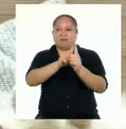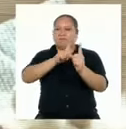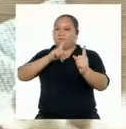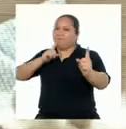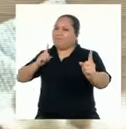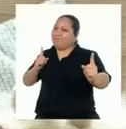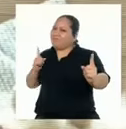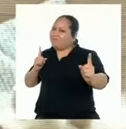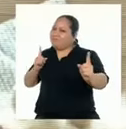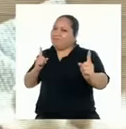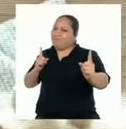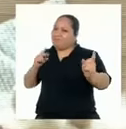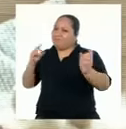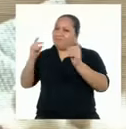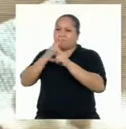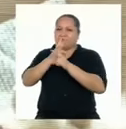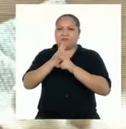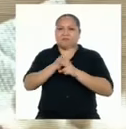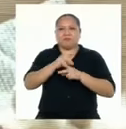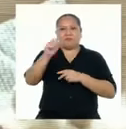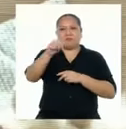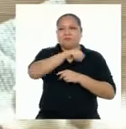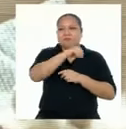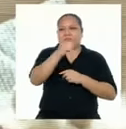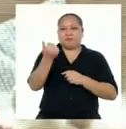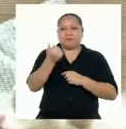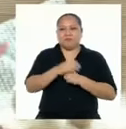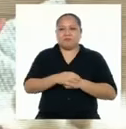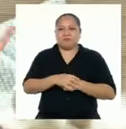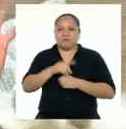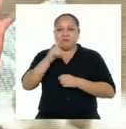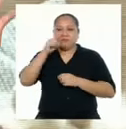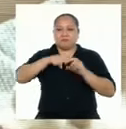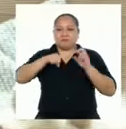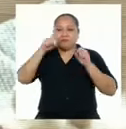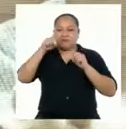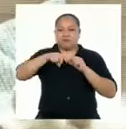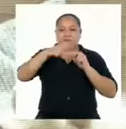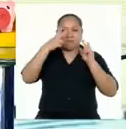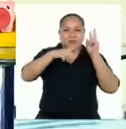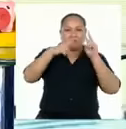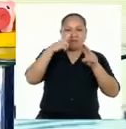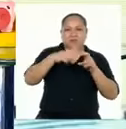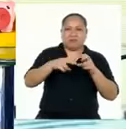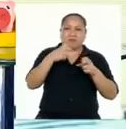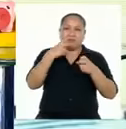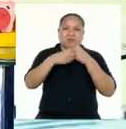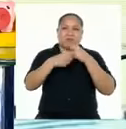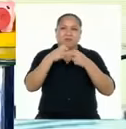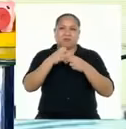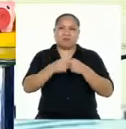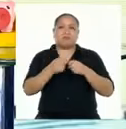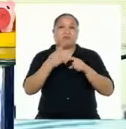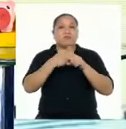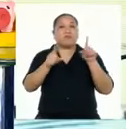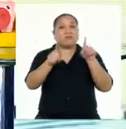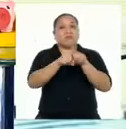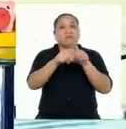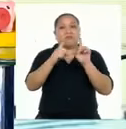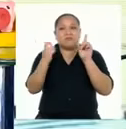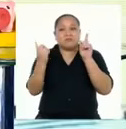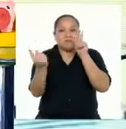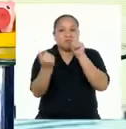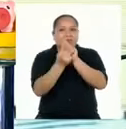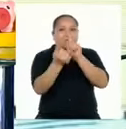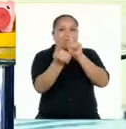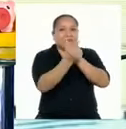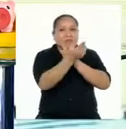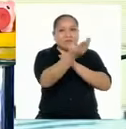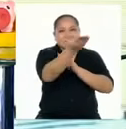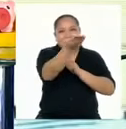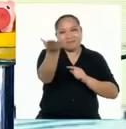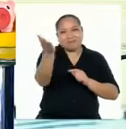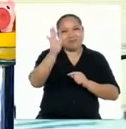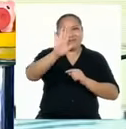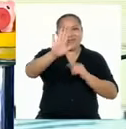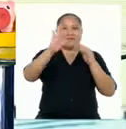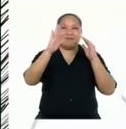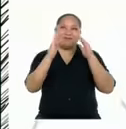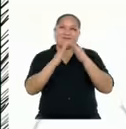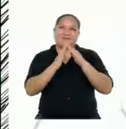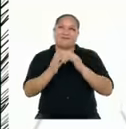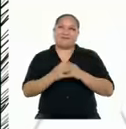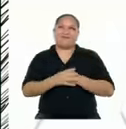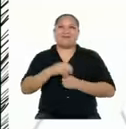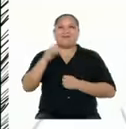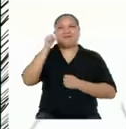para cuidarse, y muchas otras tuvieron que afrontar situaciones muy adversas. Pero también nos acercó a todas y todos ustedes en sus